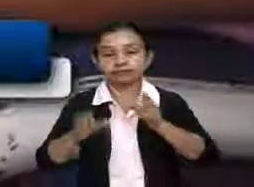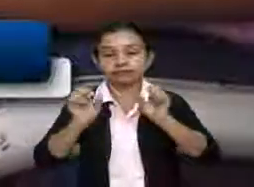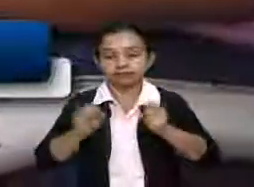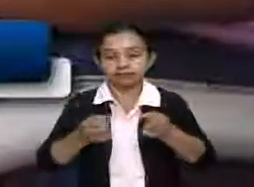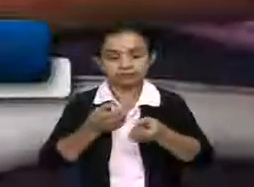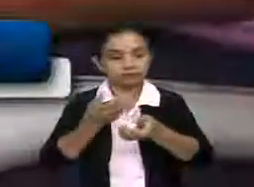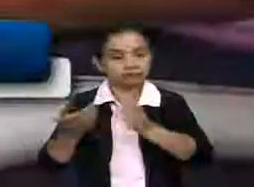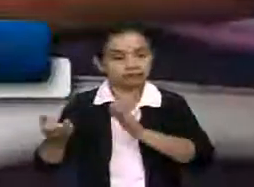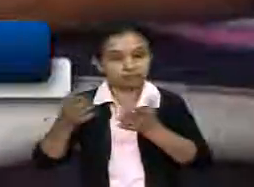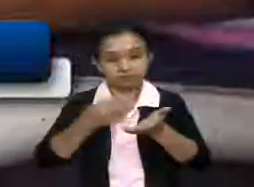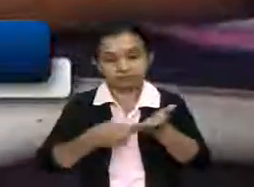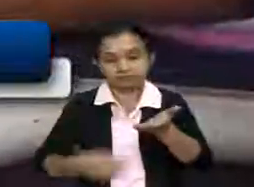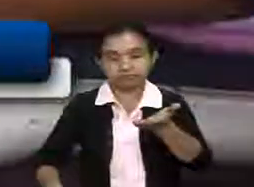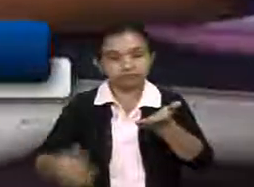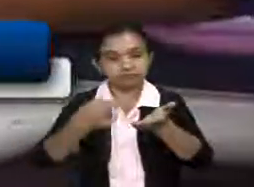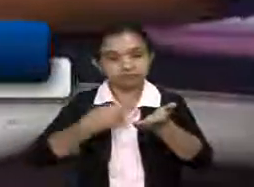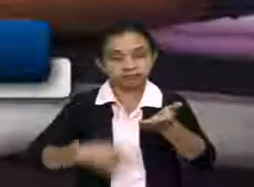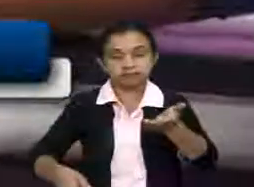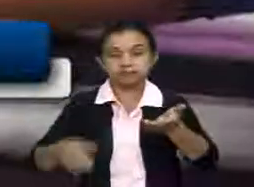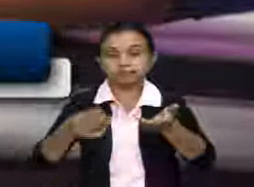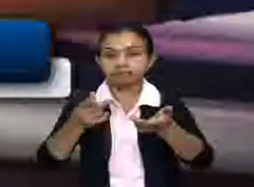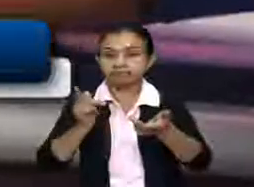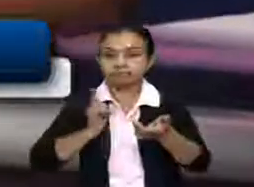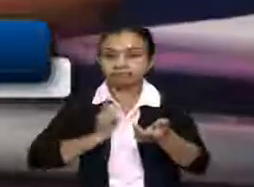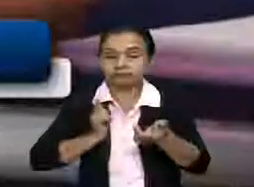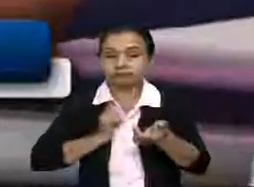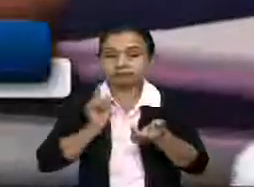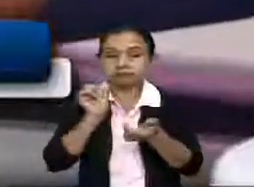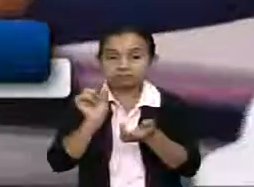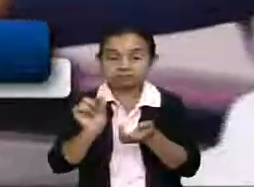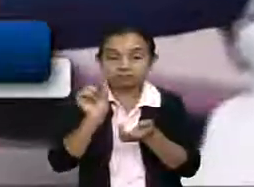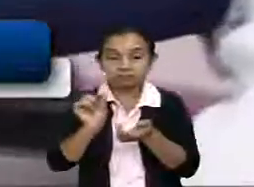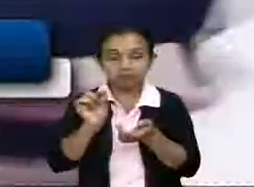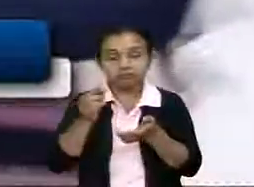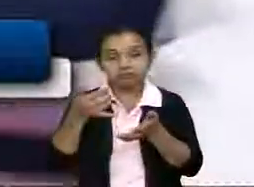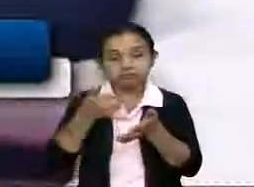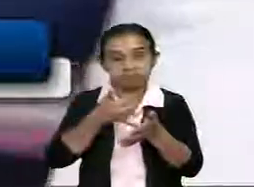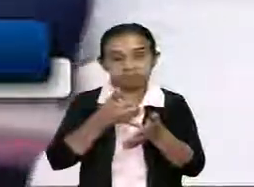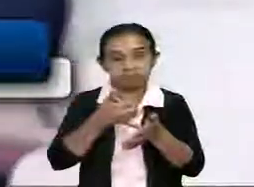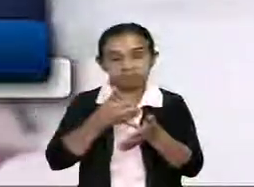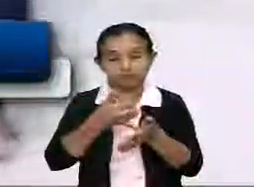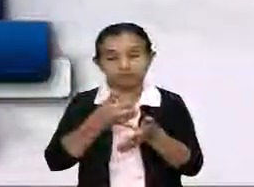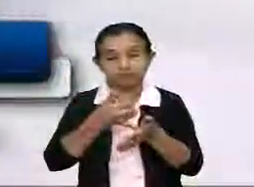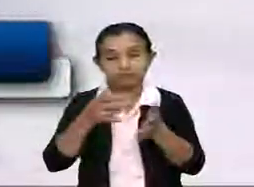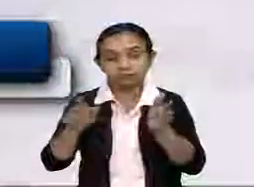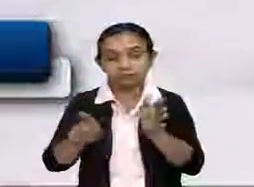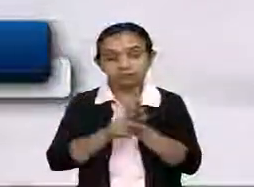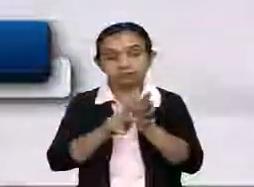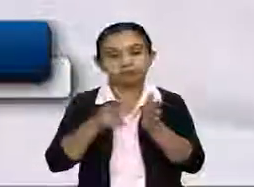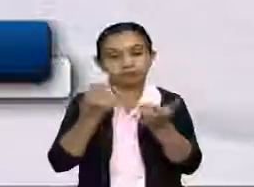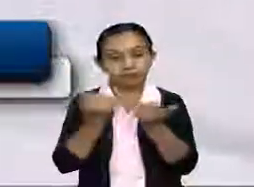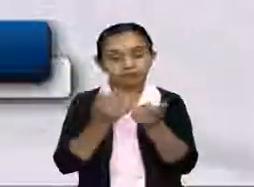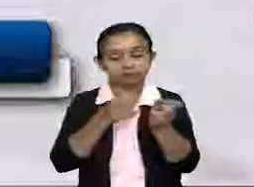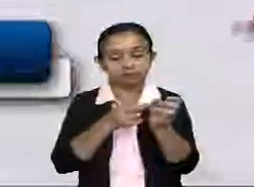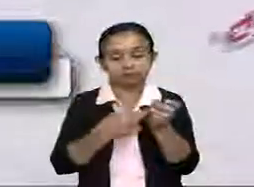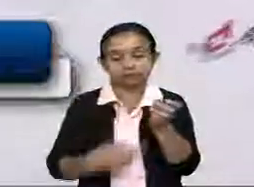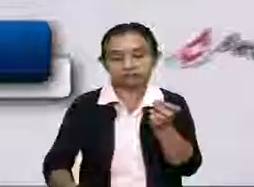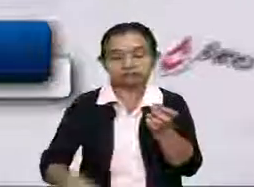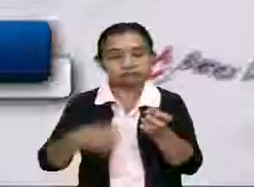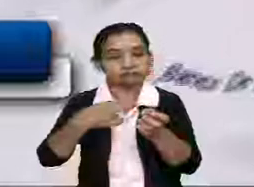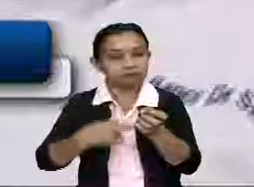no de sangrar por eso las personas que tienen las plaquetas en poca cantidad o bajas tienen el peligro de padecer de sangrado